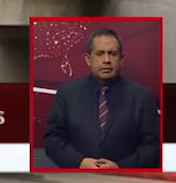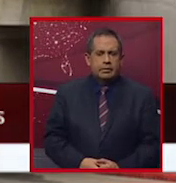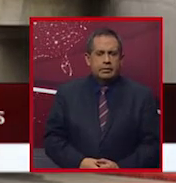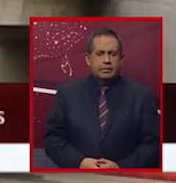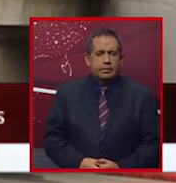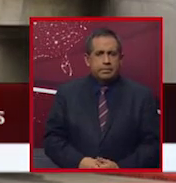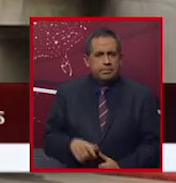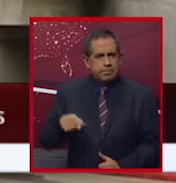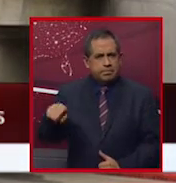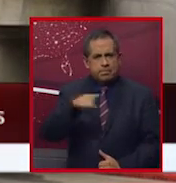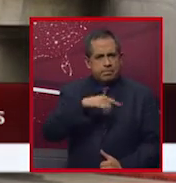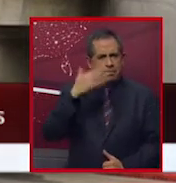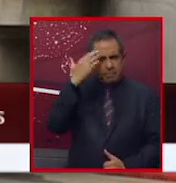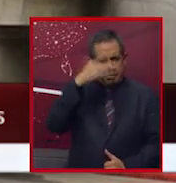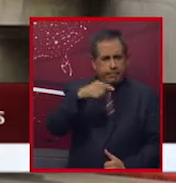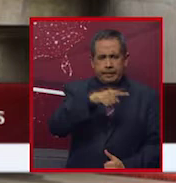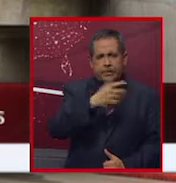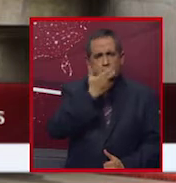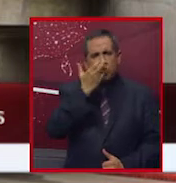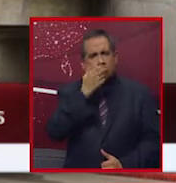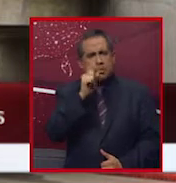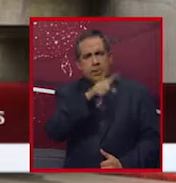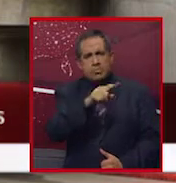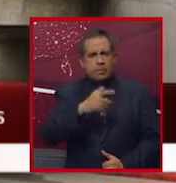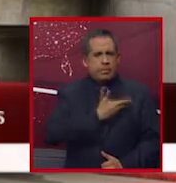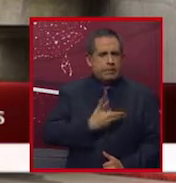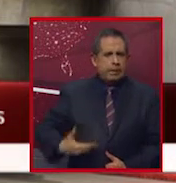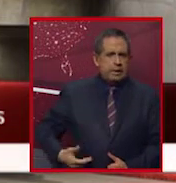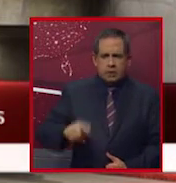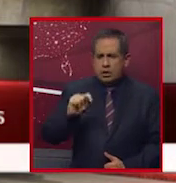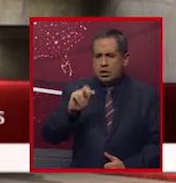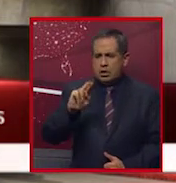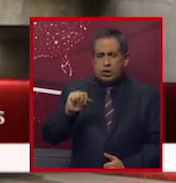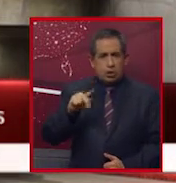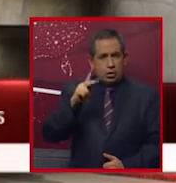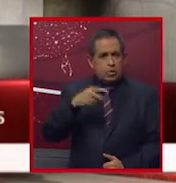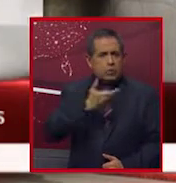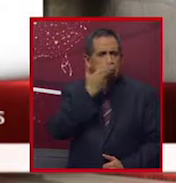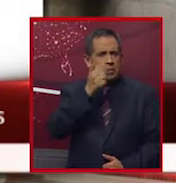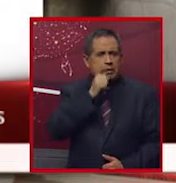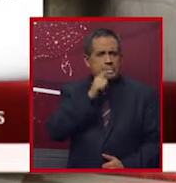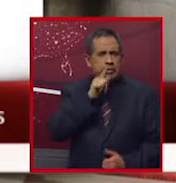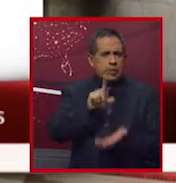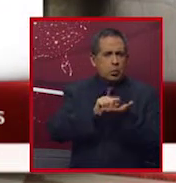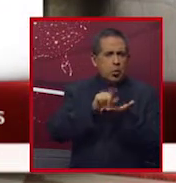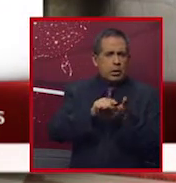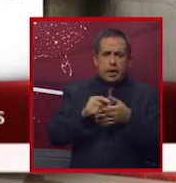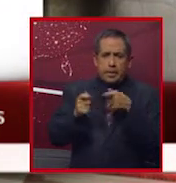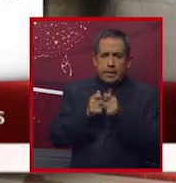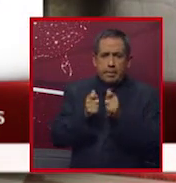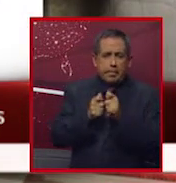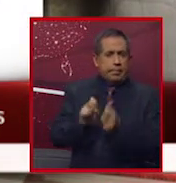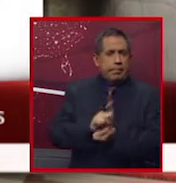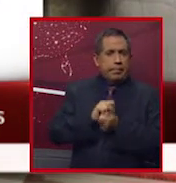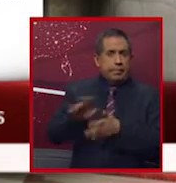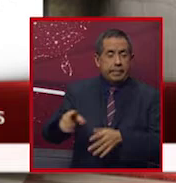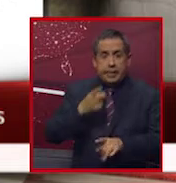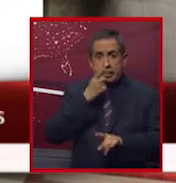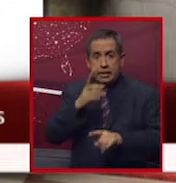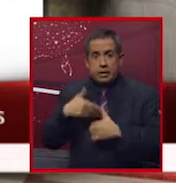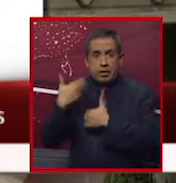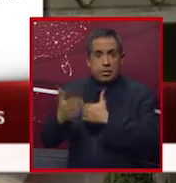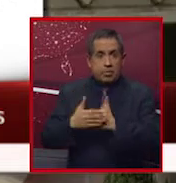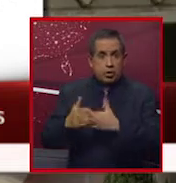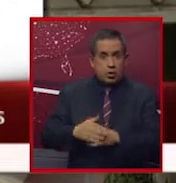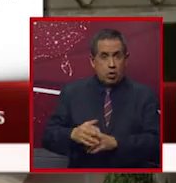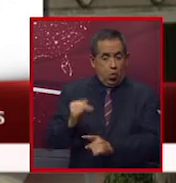Como es habitual a través de su red social Twitter, el presidente de Estados Unidos anunció este jueves que a partir del próximo 10 de